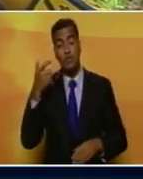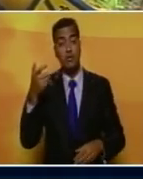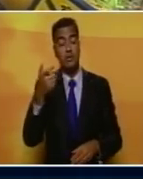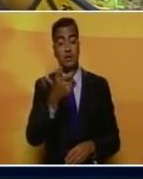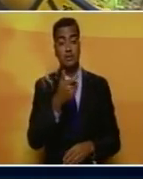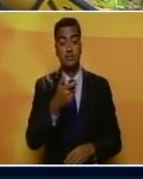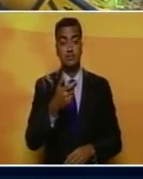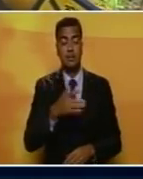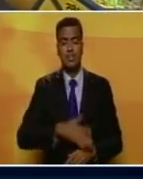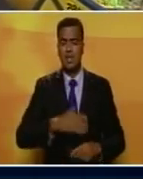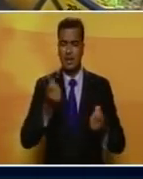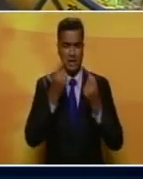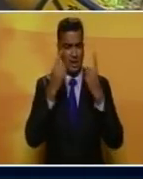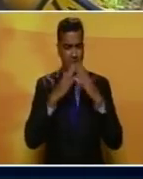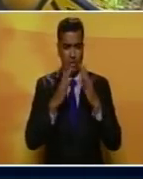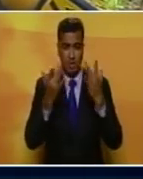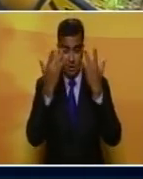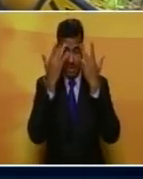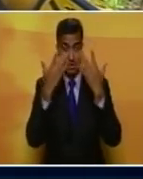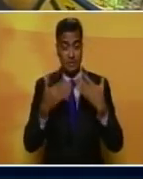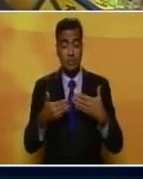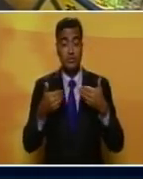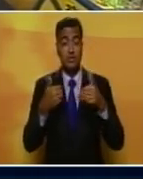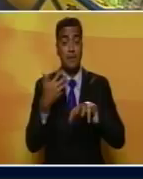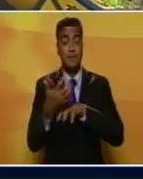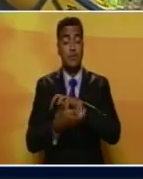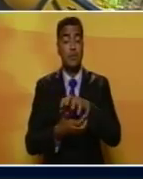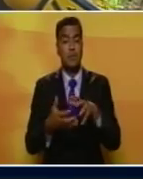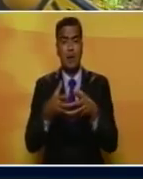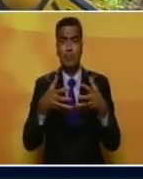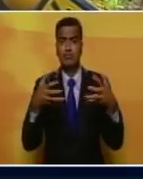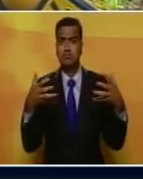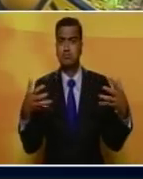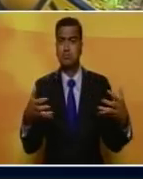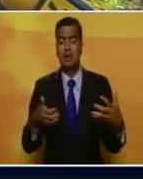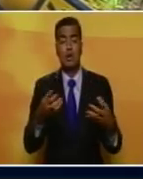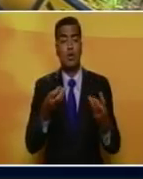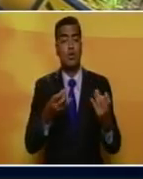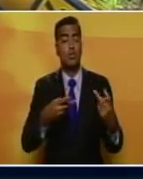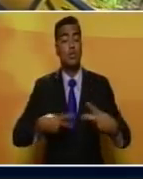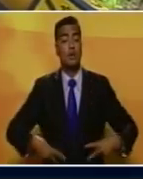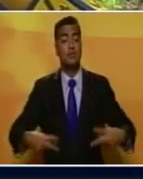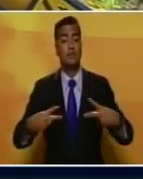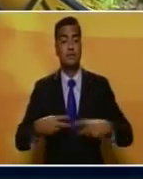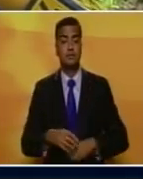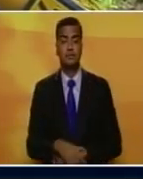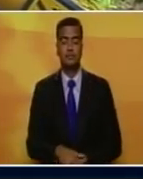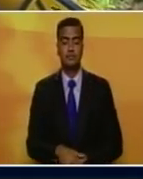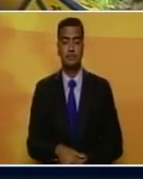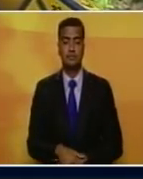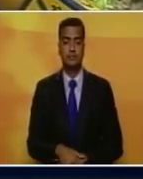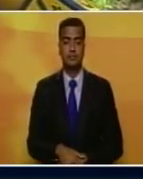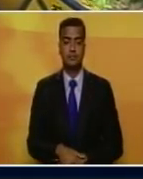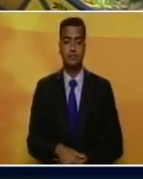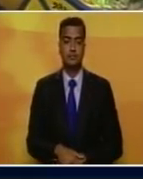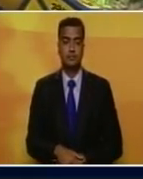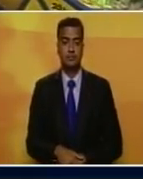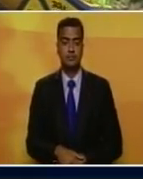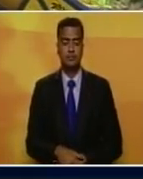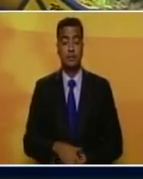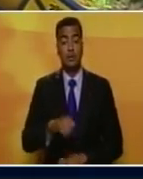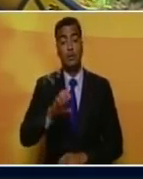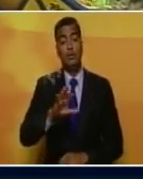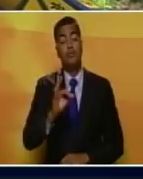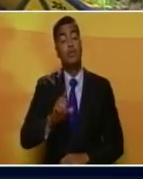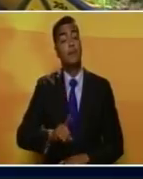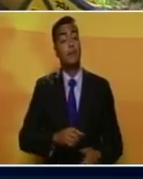todos vamos a ir a votar? Que la oposición le anuncie al país que tenemos un candidato de unidad nacional, que hay un gran consenso no